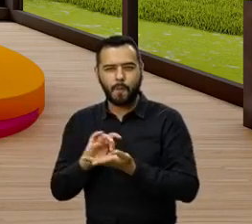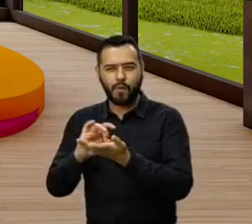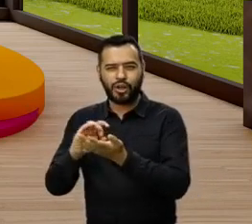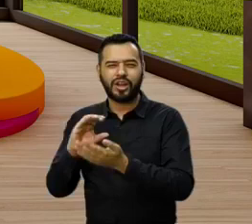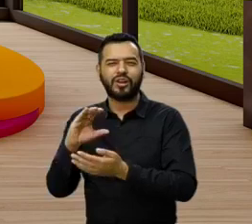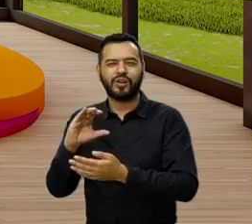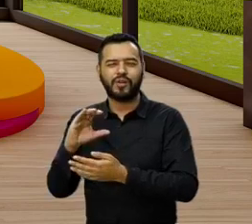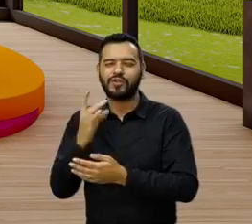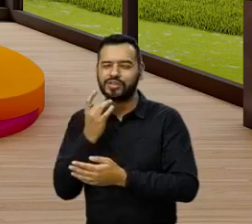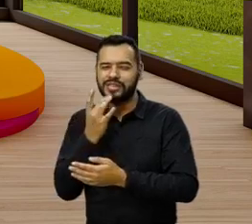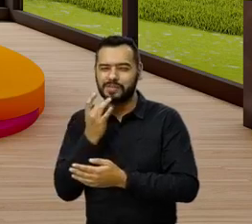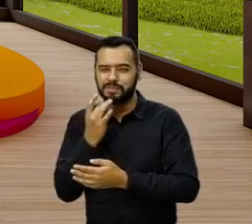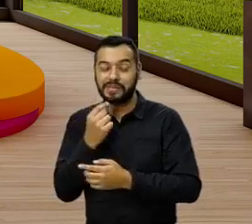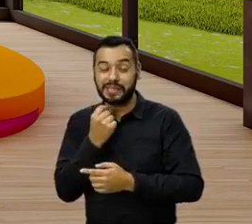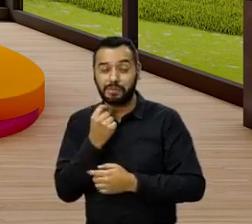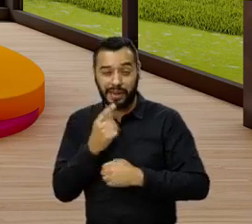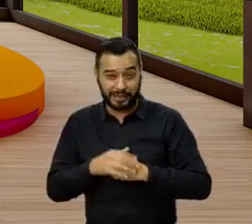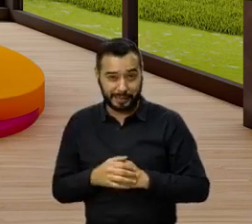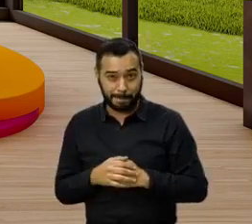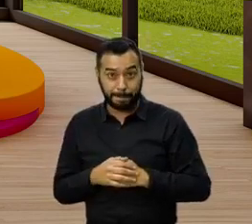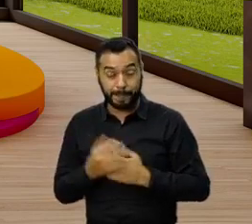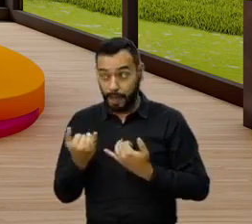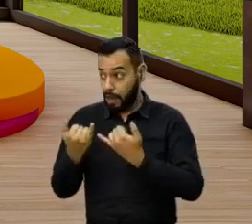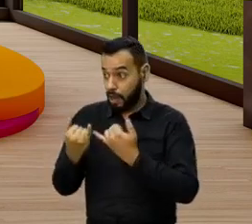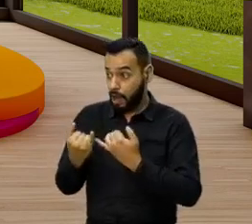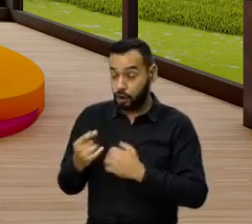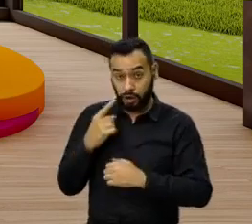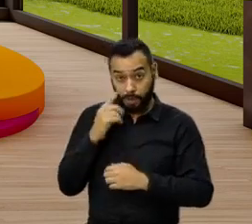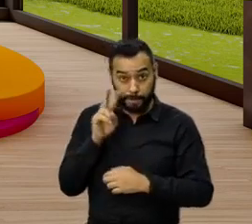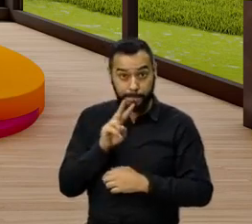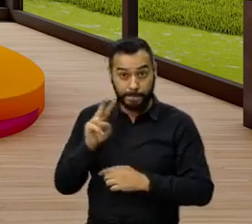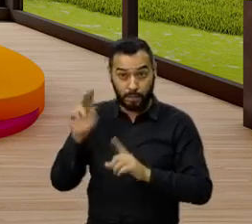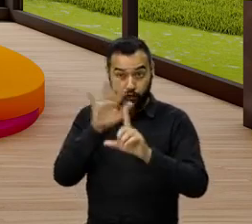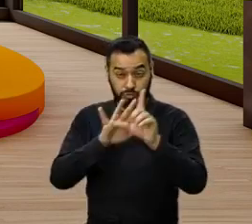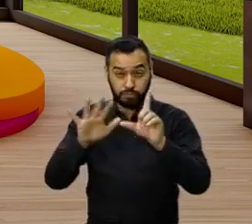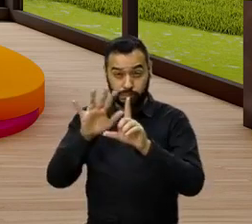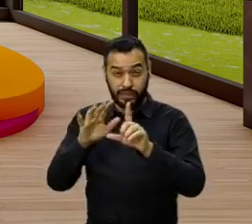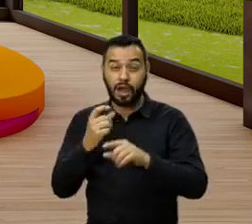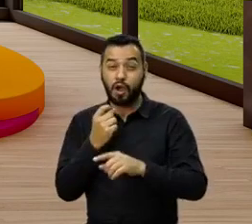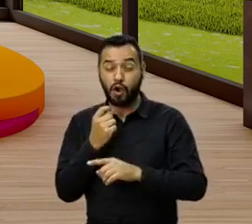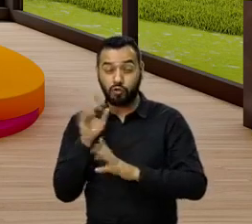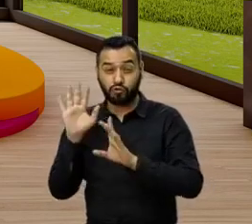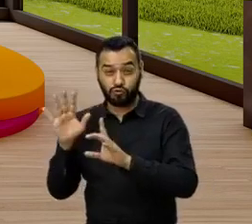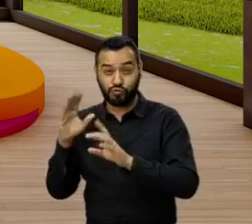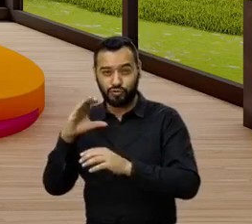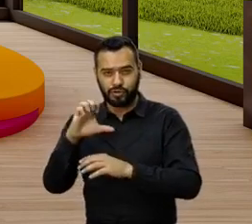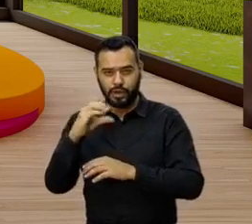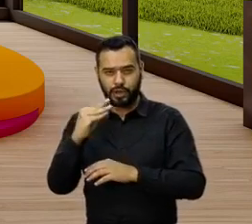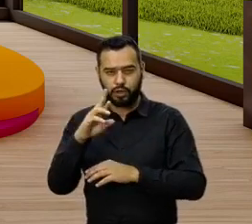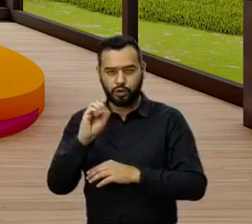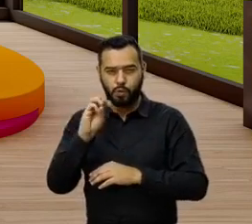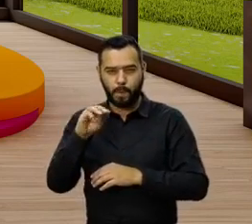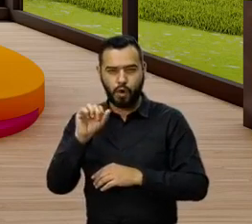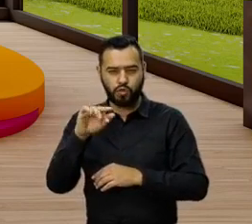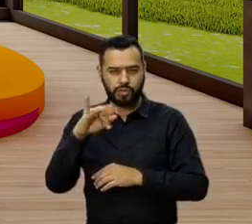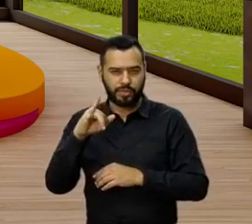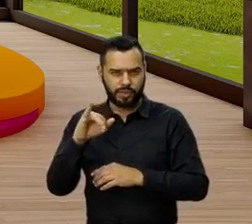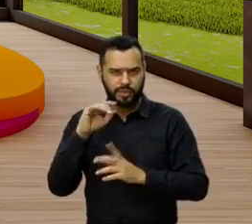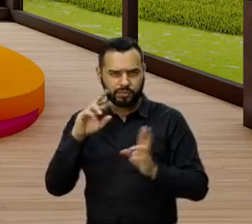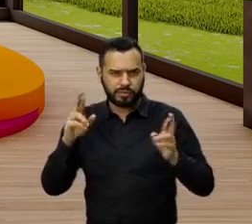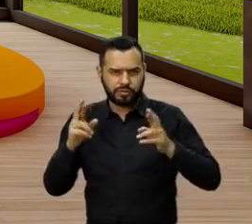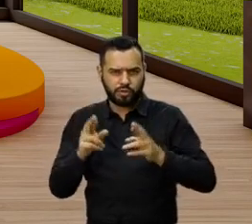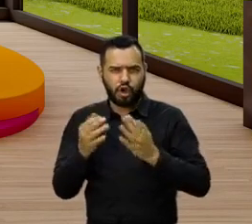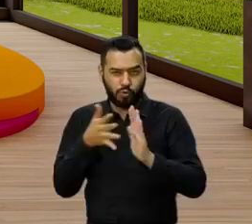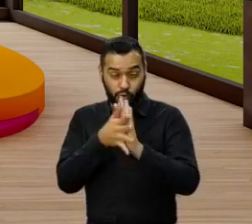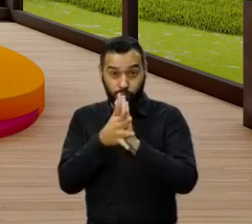favor lista lina qué tal si ahora vemos y compartimos el vídeo de cedro monte que resume un poco todo lo que nos has